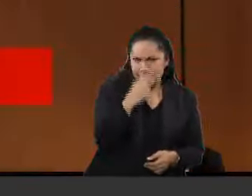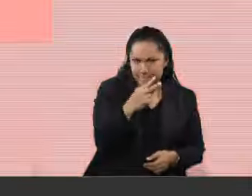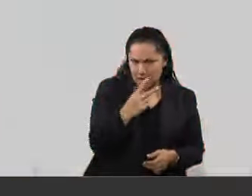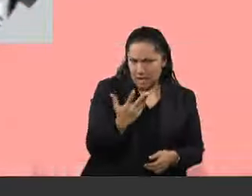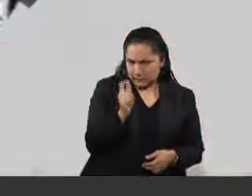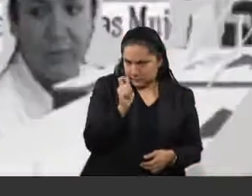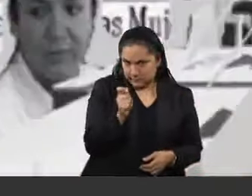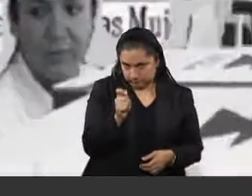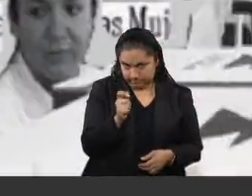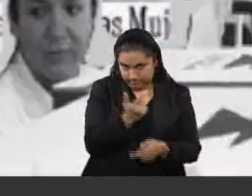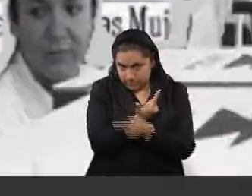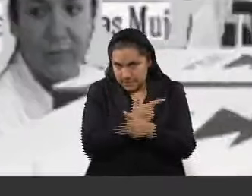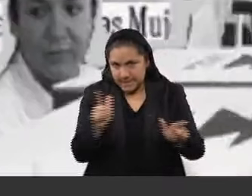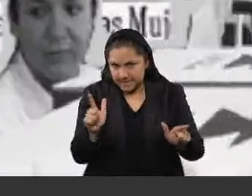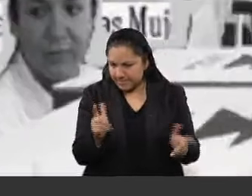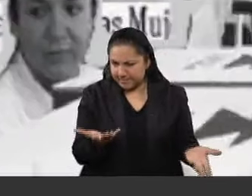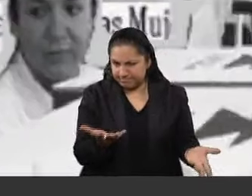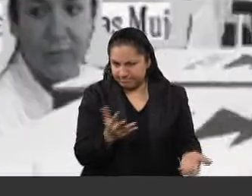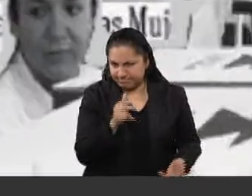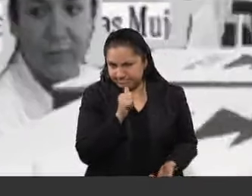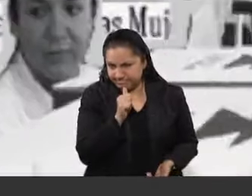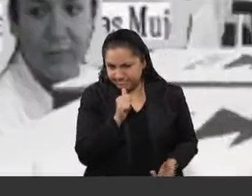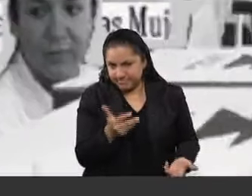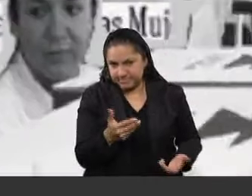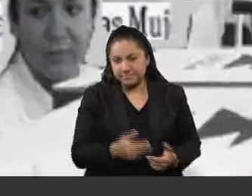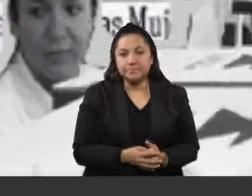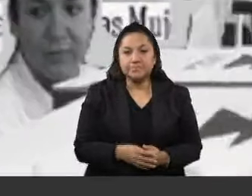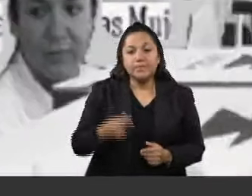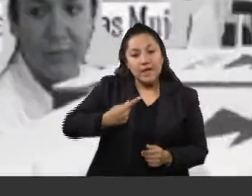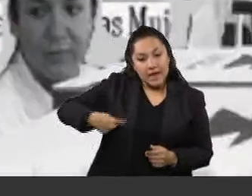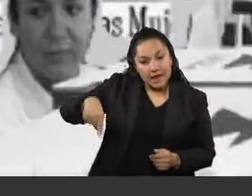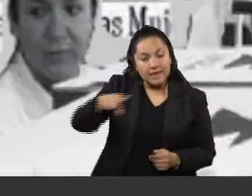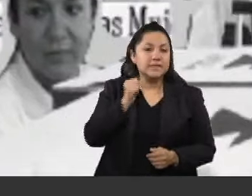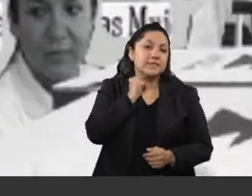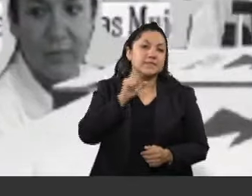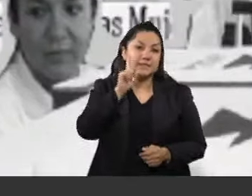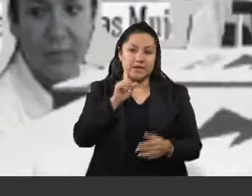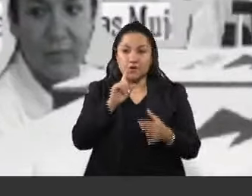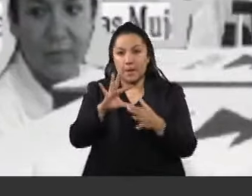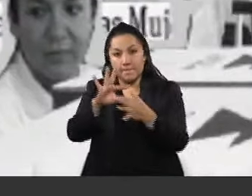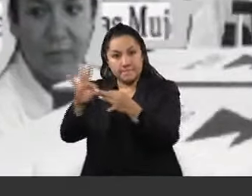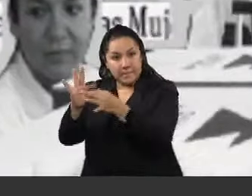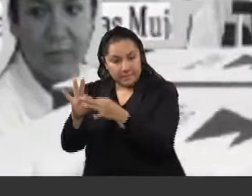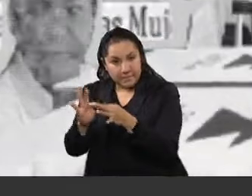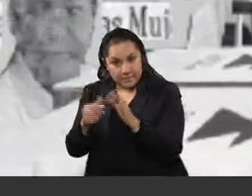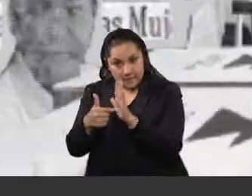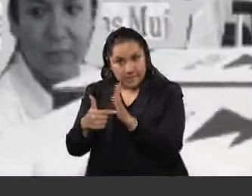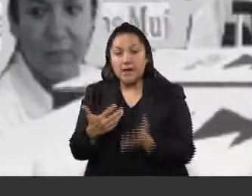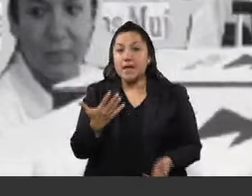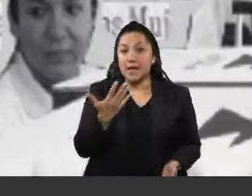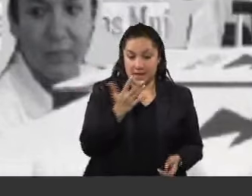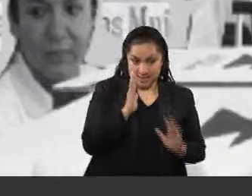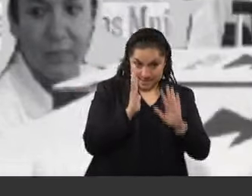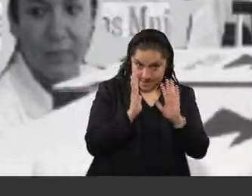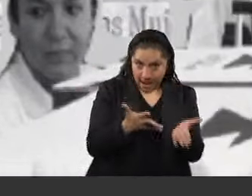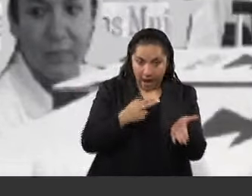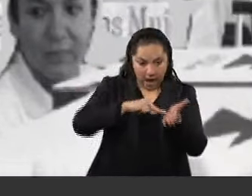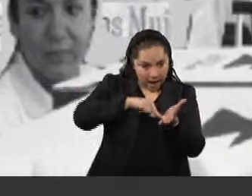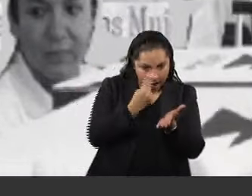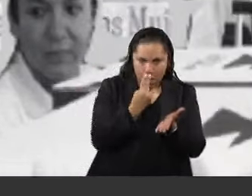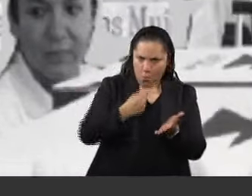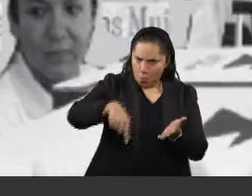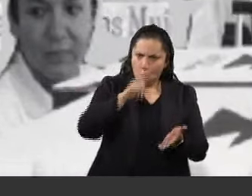libres. Las legisladoras señalaron que han tenido que transcurrir 7 décadas de ese reconocimiento del derecho femenino a votar